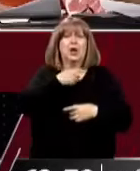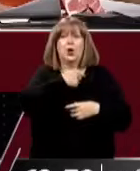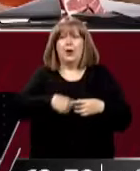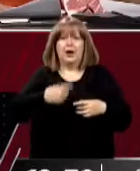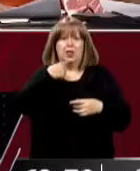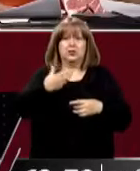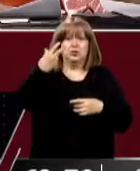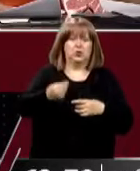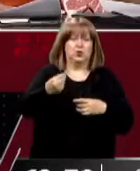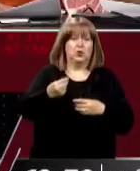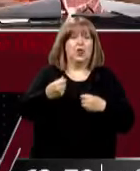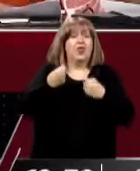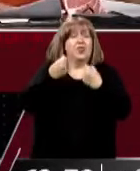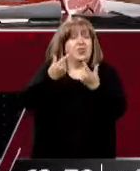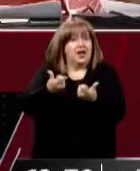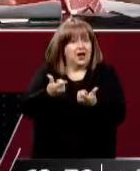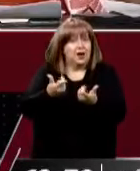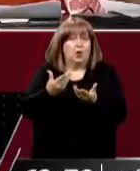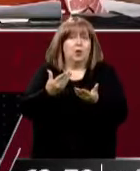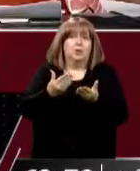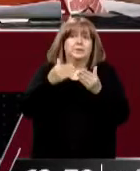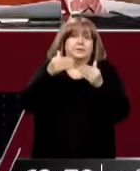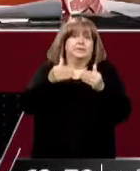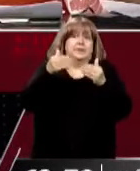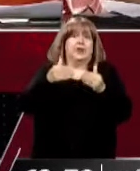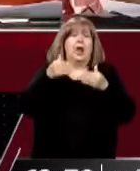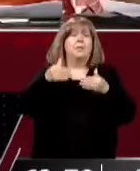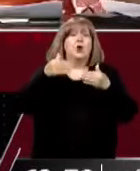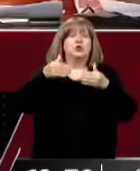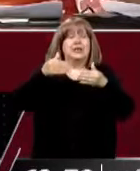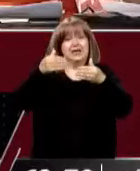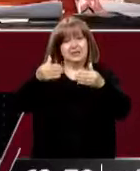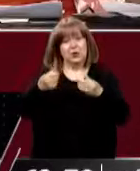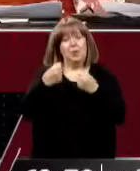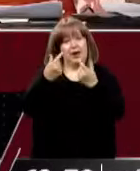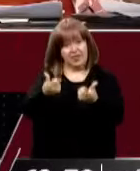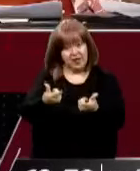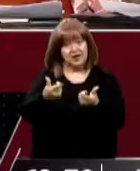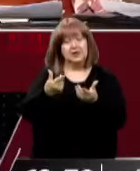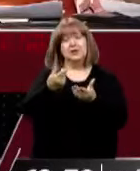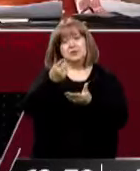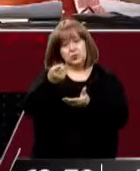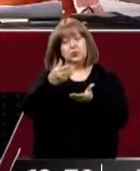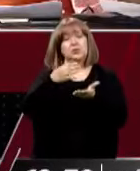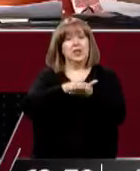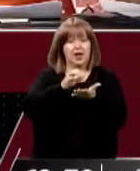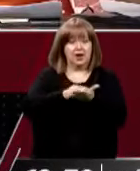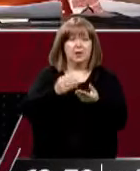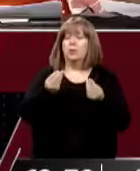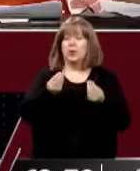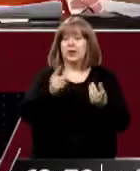del gobernador de la provincia con respecto a, bueno, encarar todo un procedimiento para declarar como una inconstitucionalidad de esto que se ha